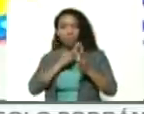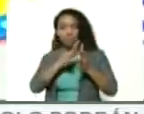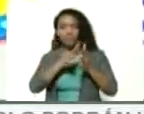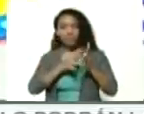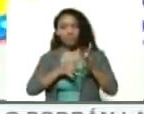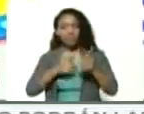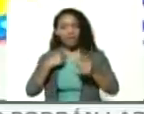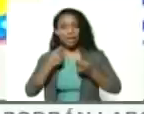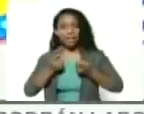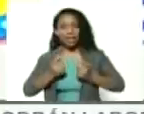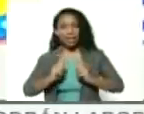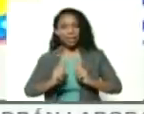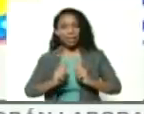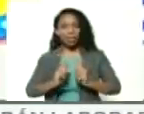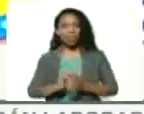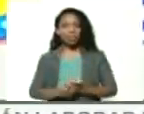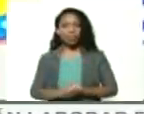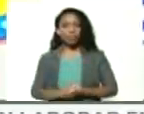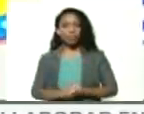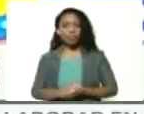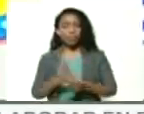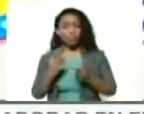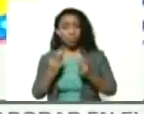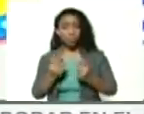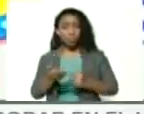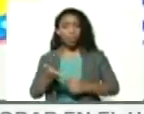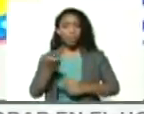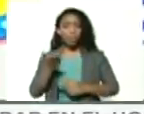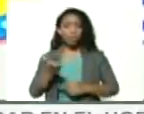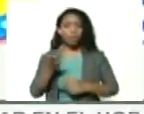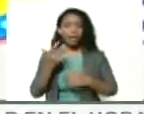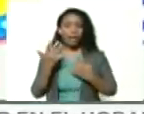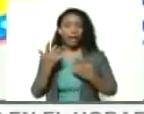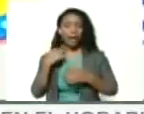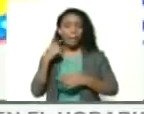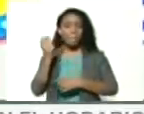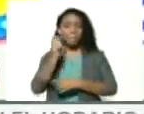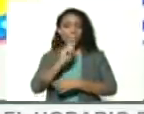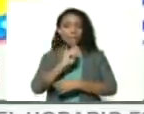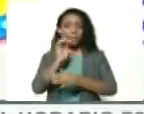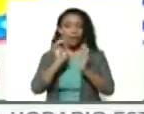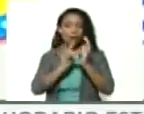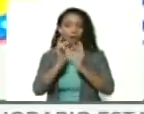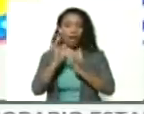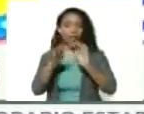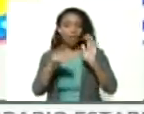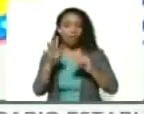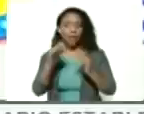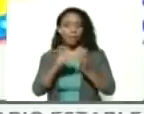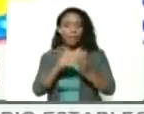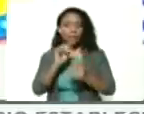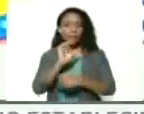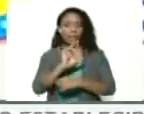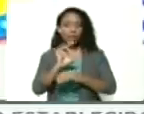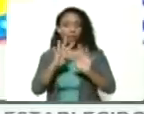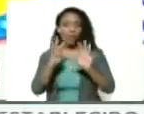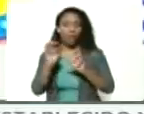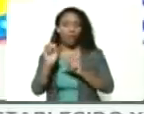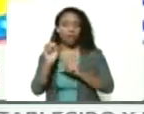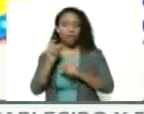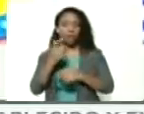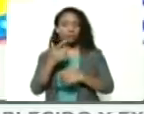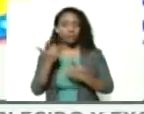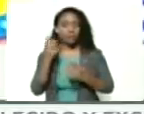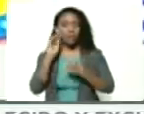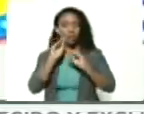de tratamiento, y un número importante es que en el mes de abril van 14.390 casos. Por eso el